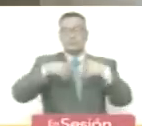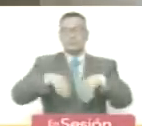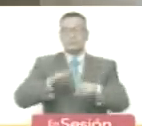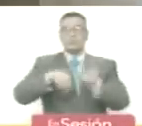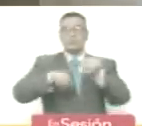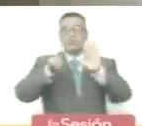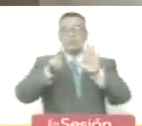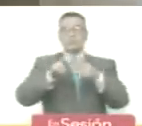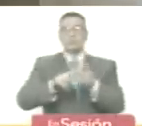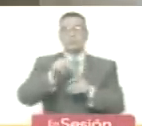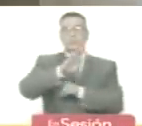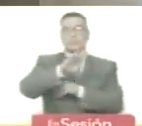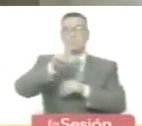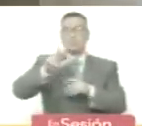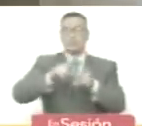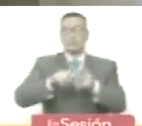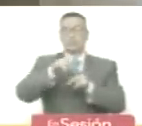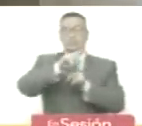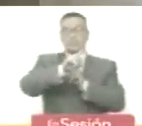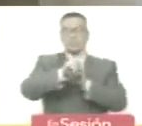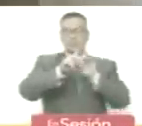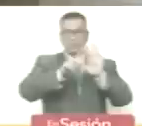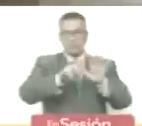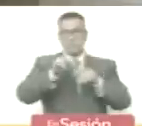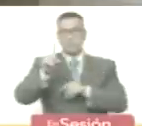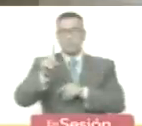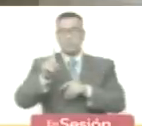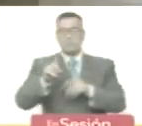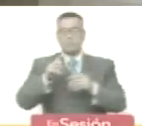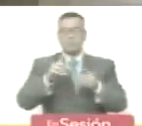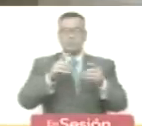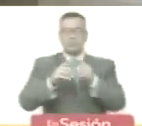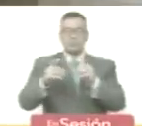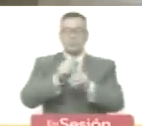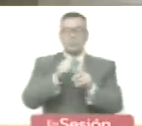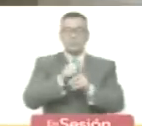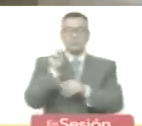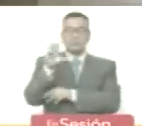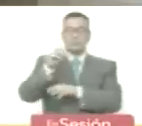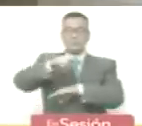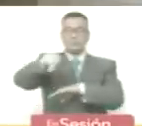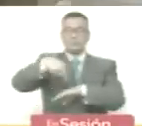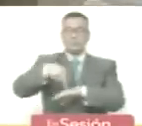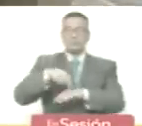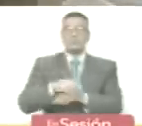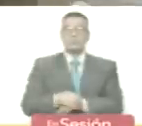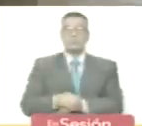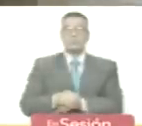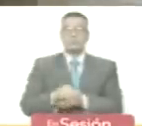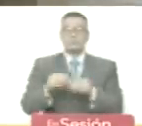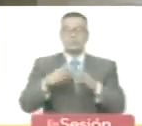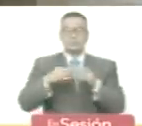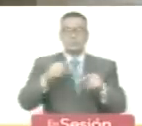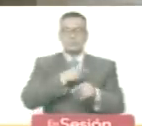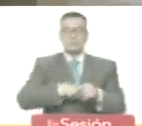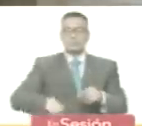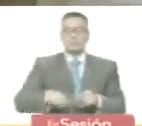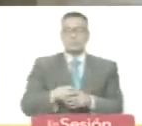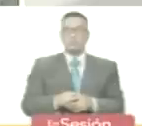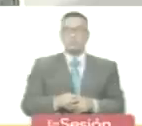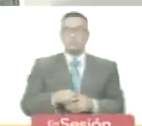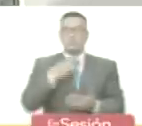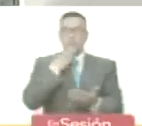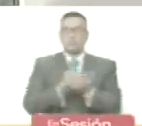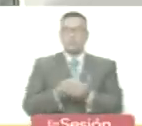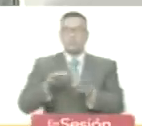17, 53 y 61 del Reglamento Interior y de Debates de la Asamblea Nacional. Es todo, señor presidente.